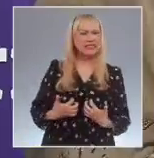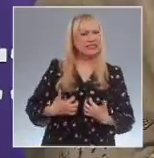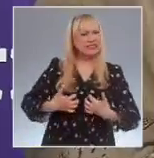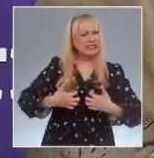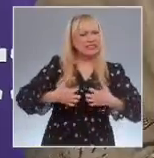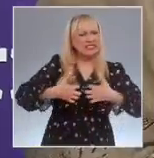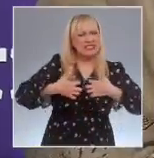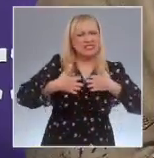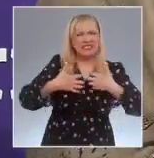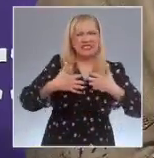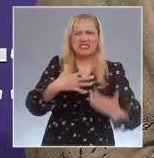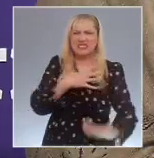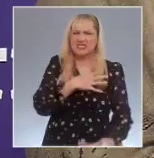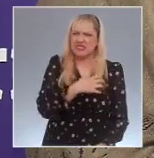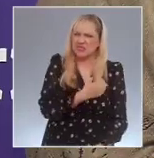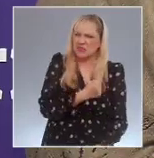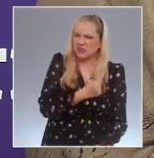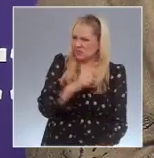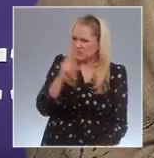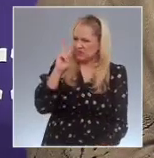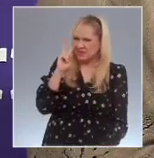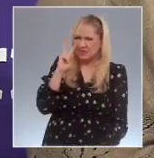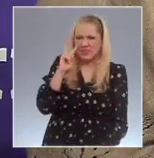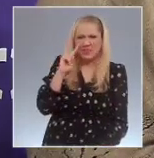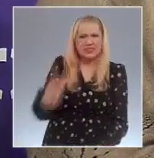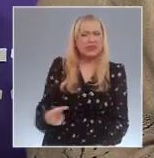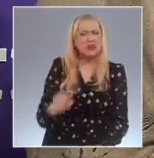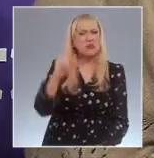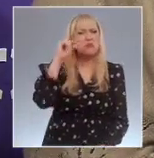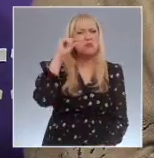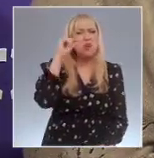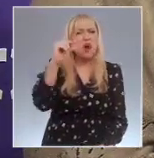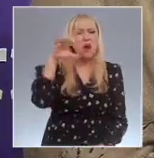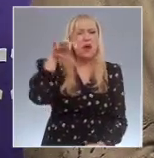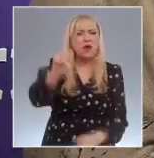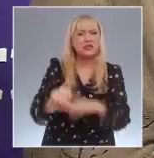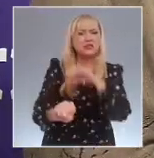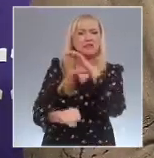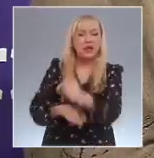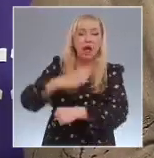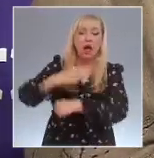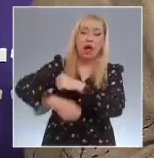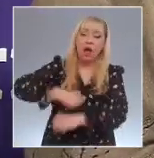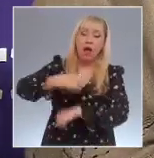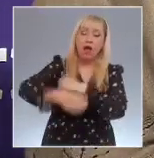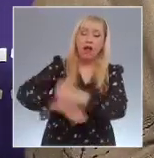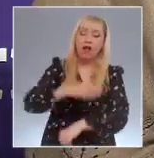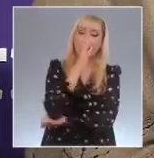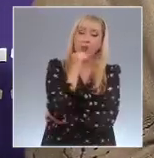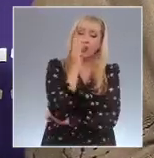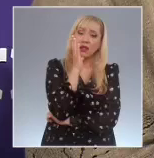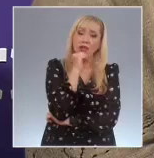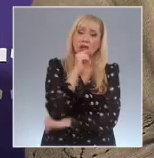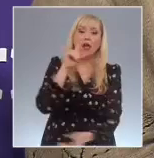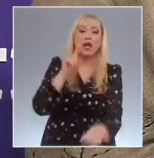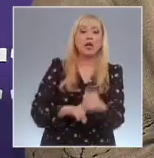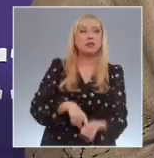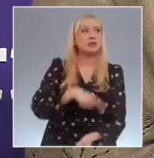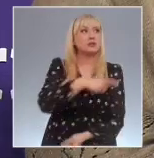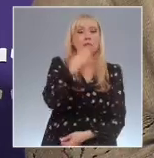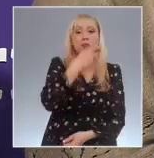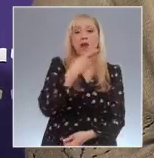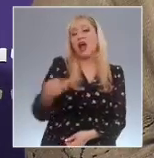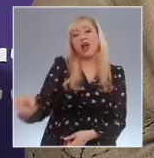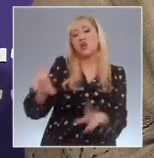avance. También, ¿no? Escucho que dicen, es que las trabajadoras del hogar no entienden sus derechos. No lo entienden